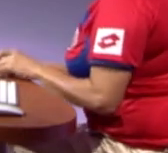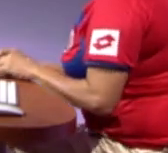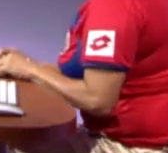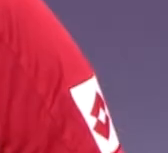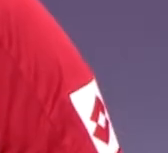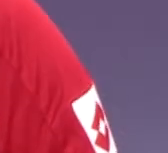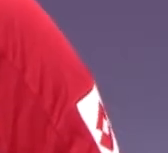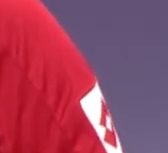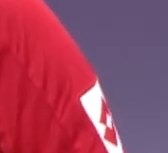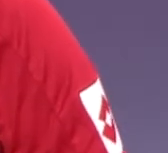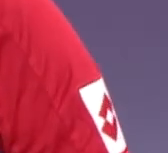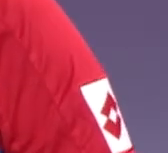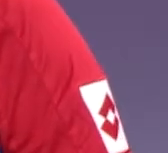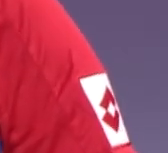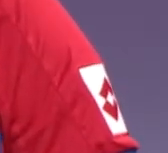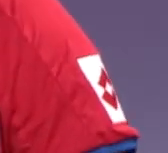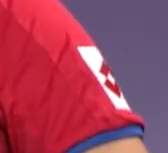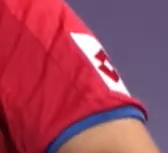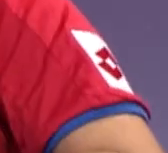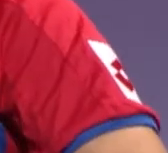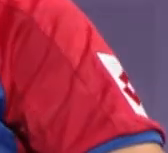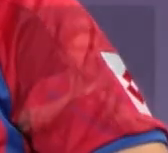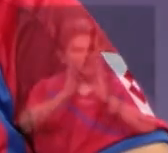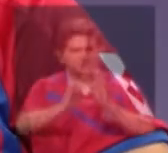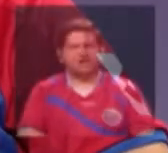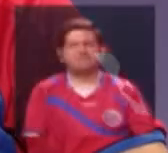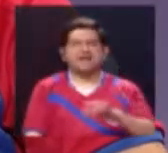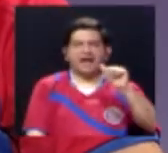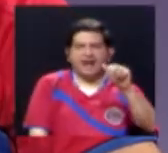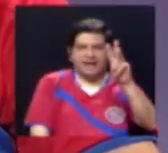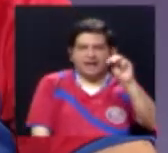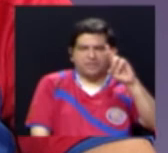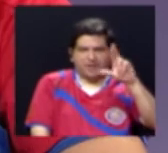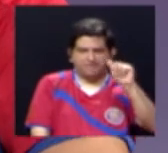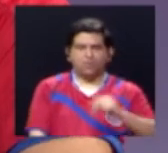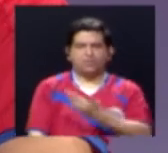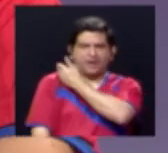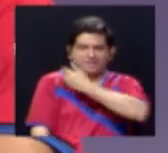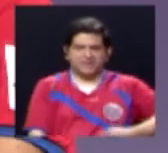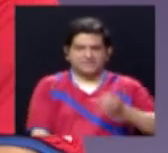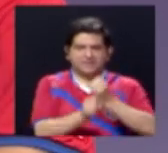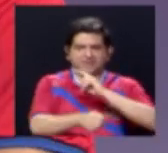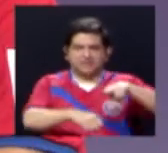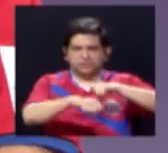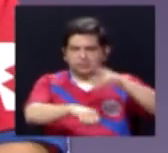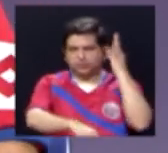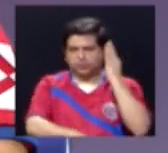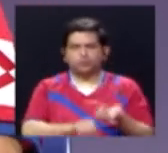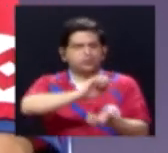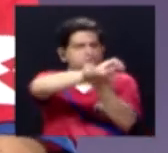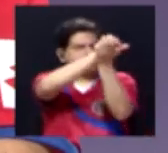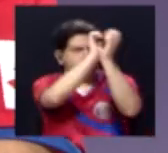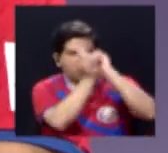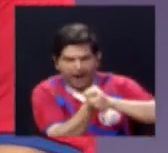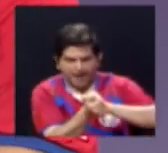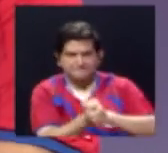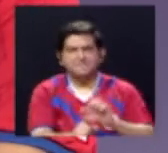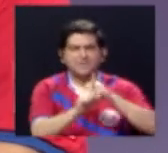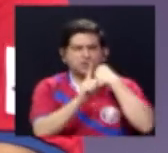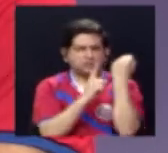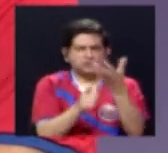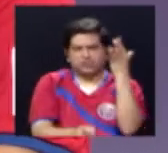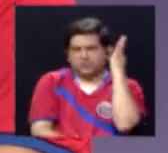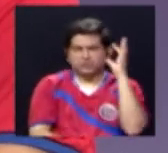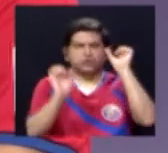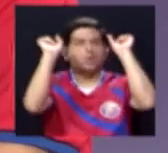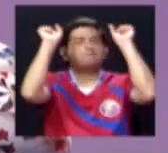continuamos en miradas políticas conversando con alejandra en mora presidenta ejecutiva delineamos sobre los cambios en las condiciones de